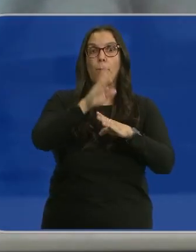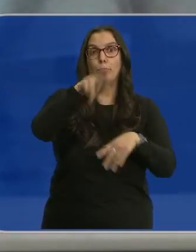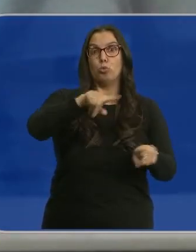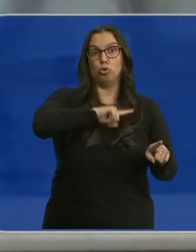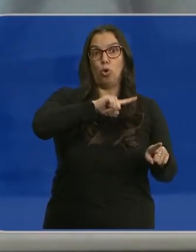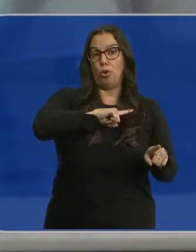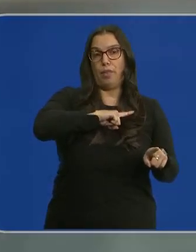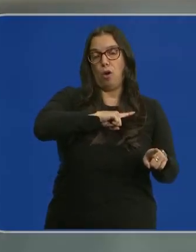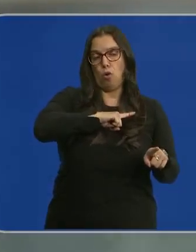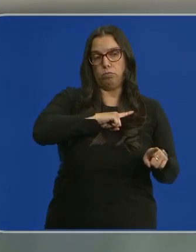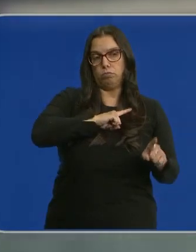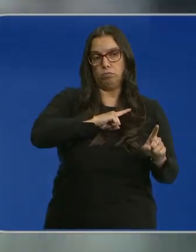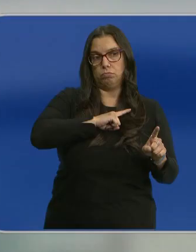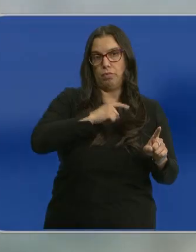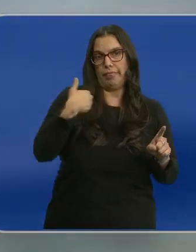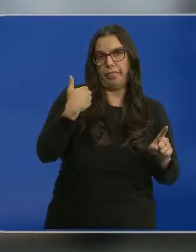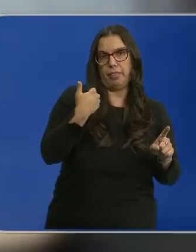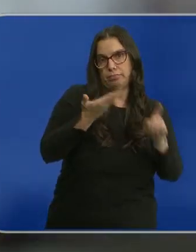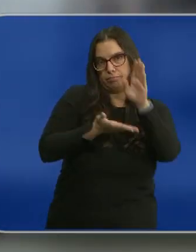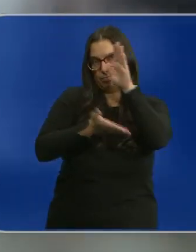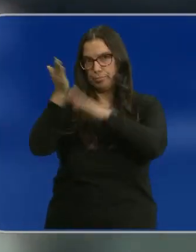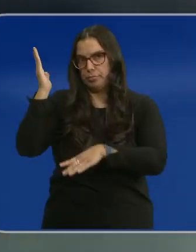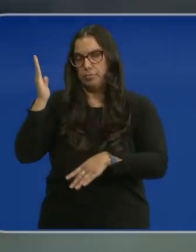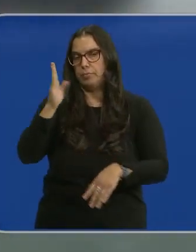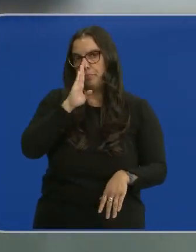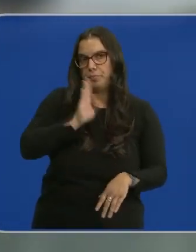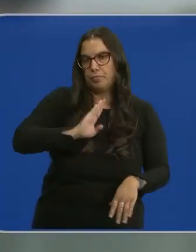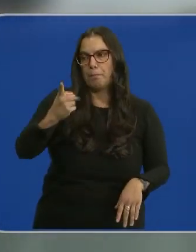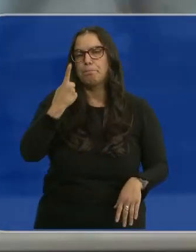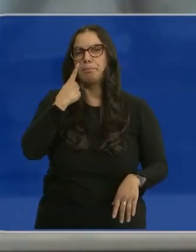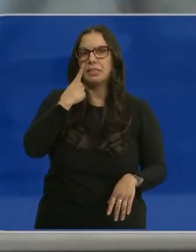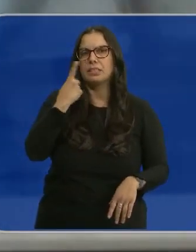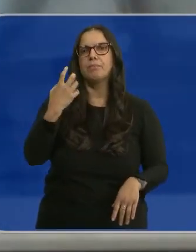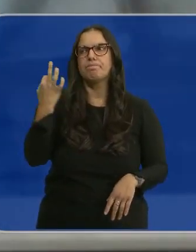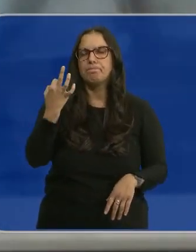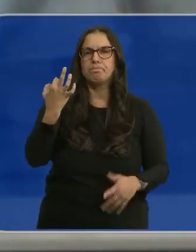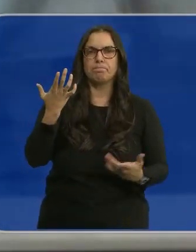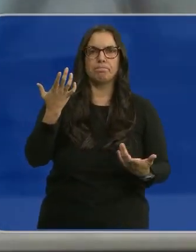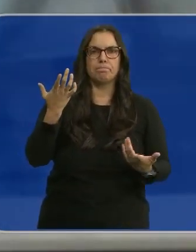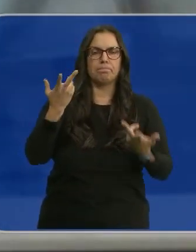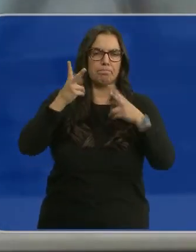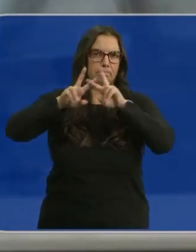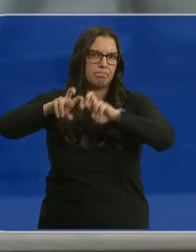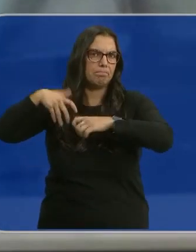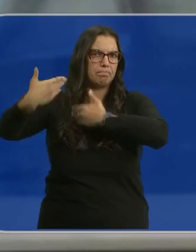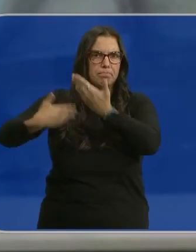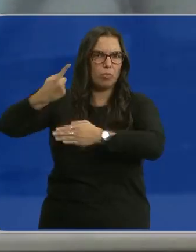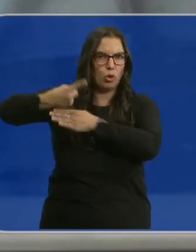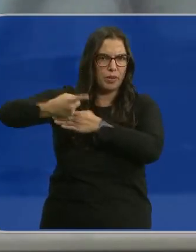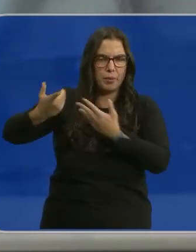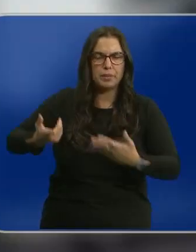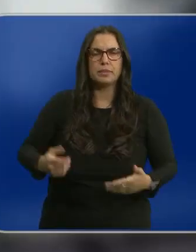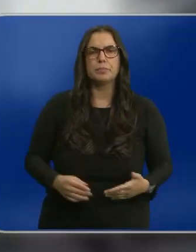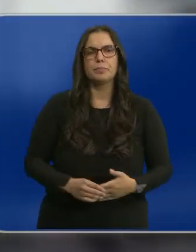soldado, pues no pudo realizar el entrenamiento, tuvo que estar pendiente de lo que le ordenaban